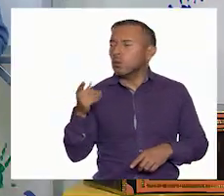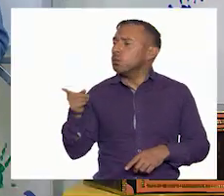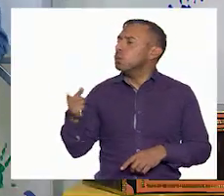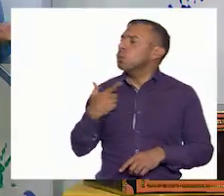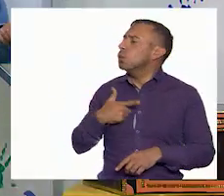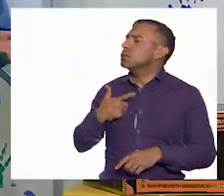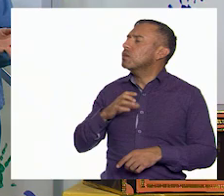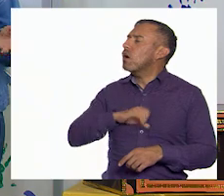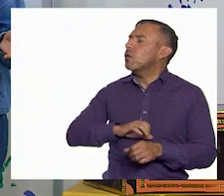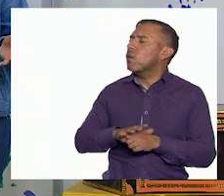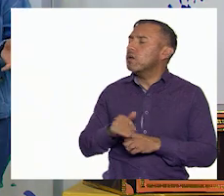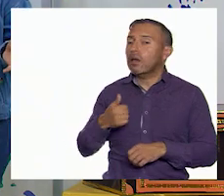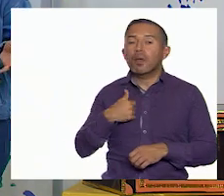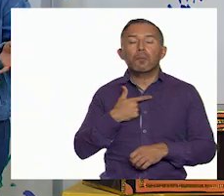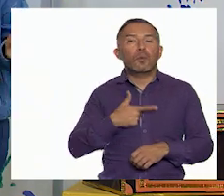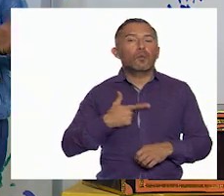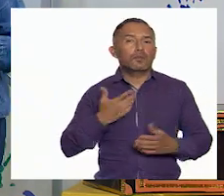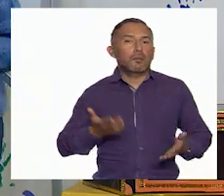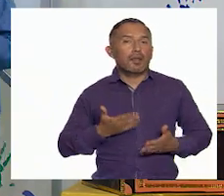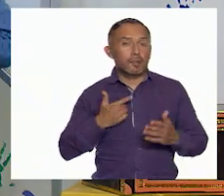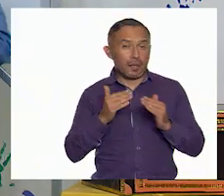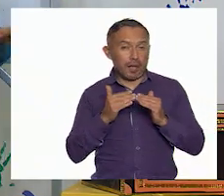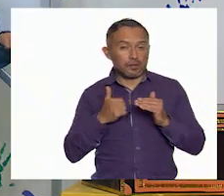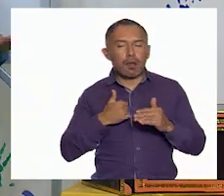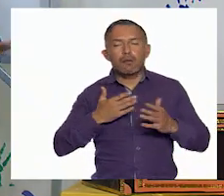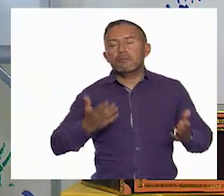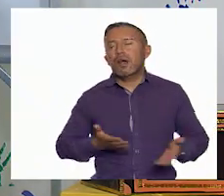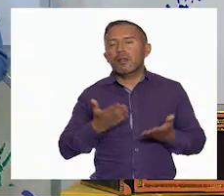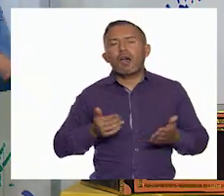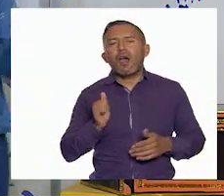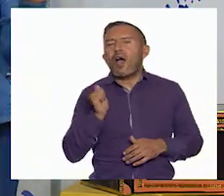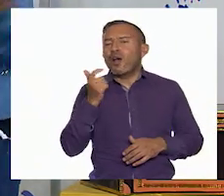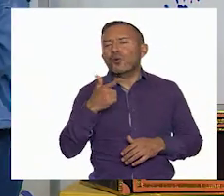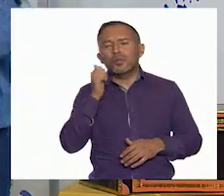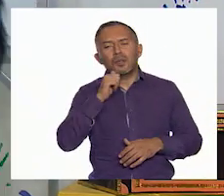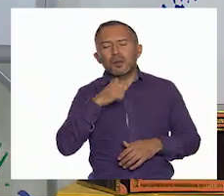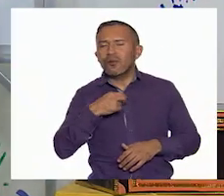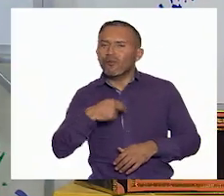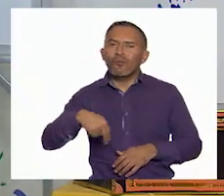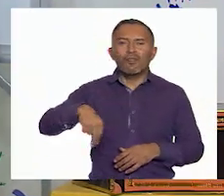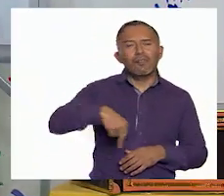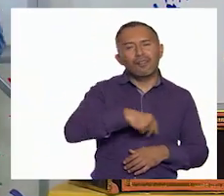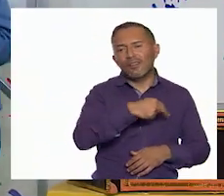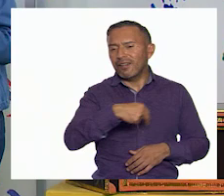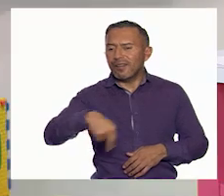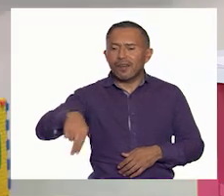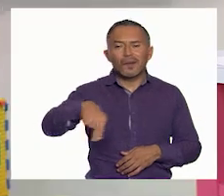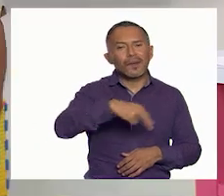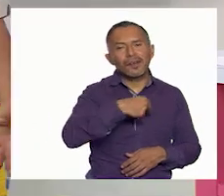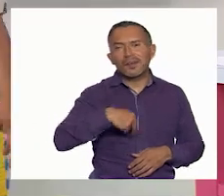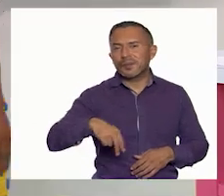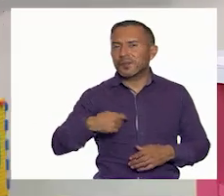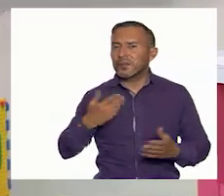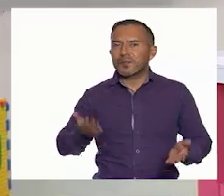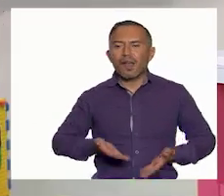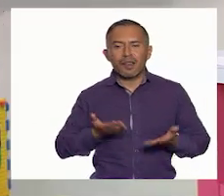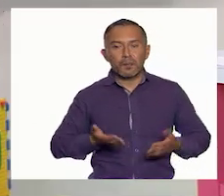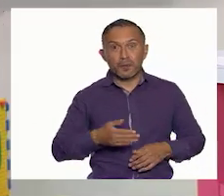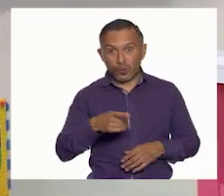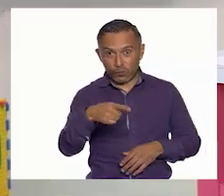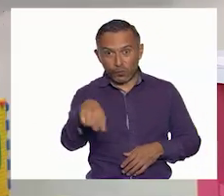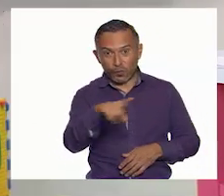hacer? A mí me gusta mucho bailar cuando estoy en mi casa. Estoy muy haciendo bien. cualquier cosa que estoy haciendo y estoy bailando por toda la casa. ¿Y a ustedes también les gusta